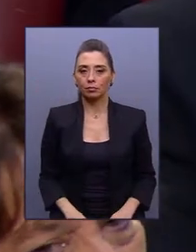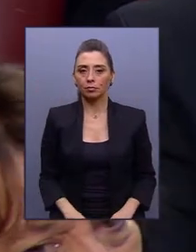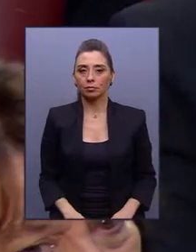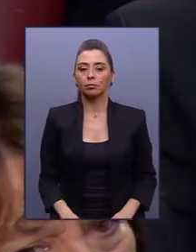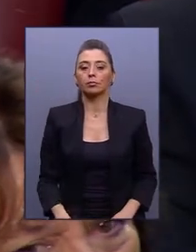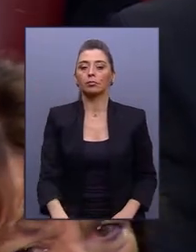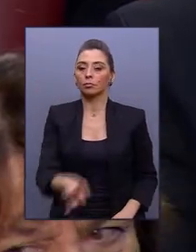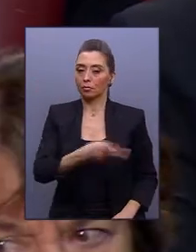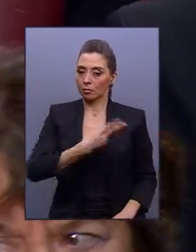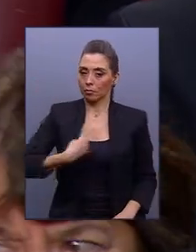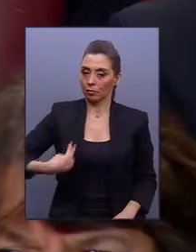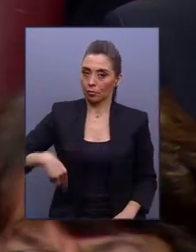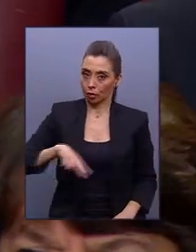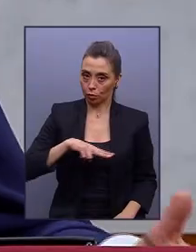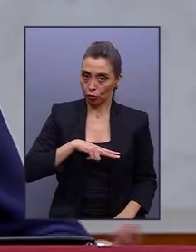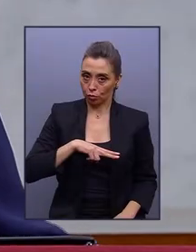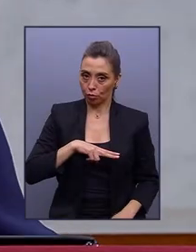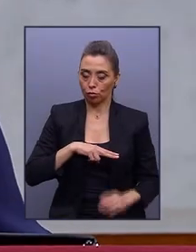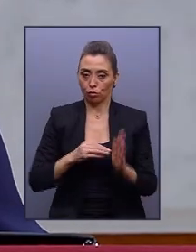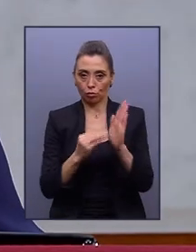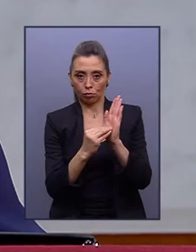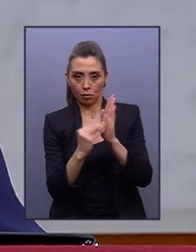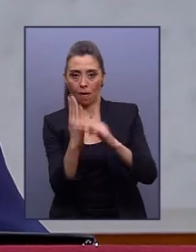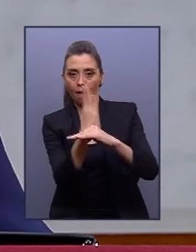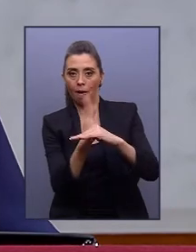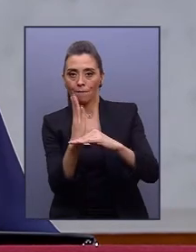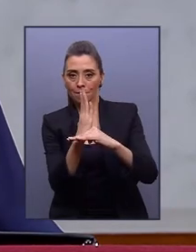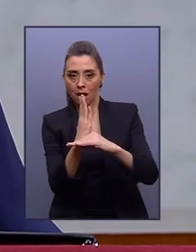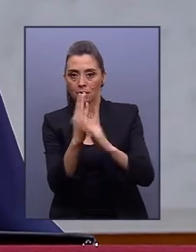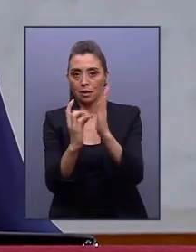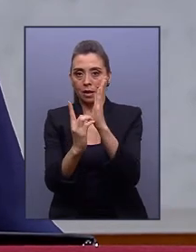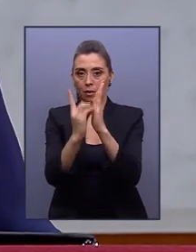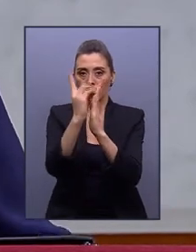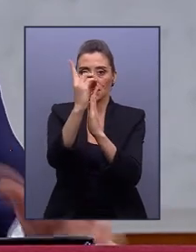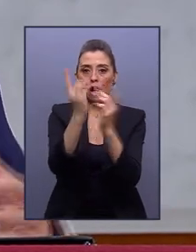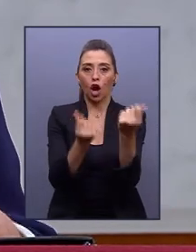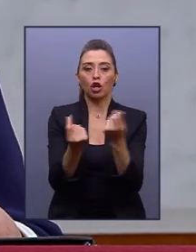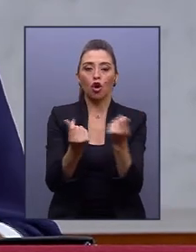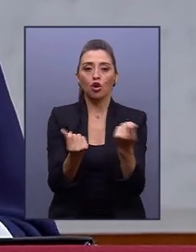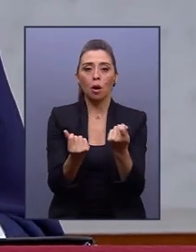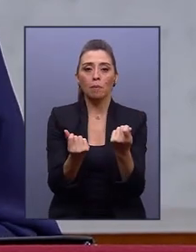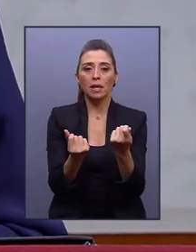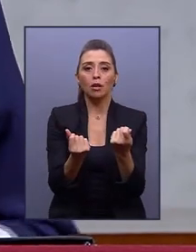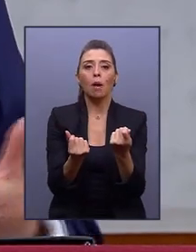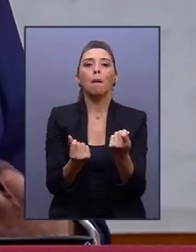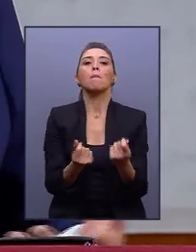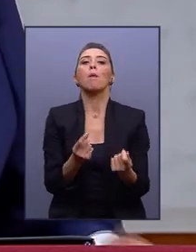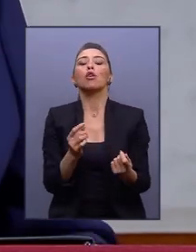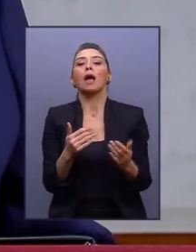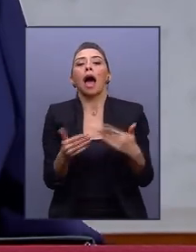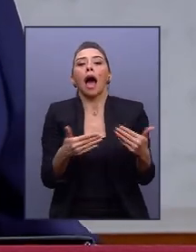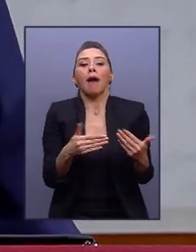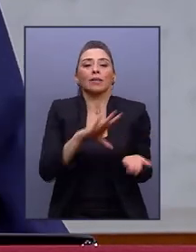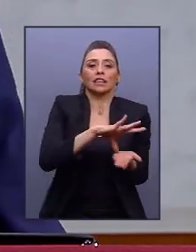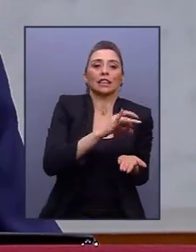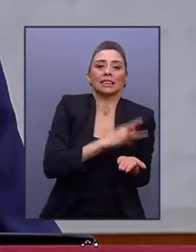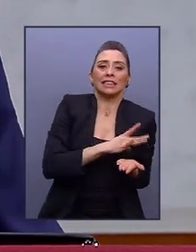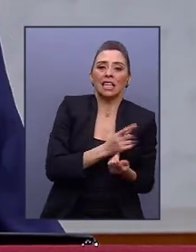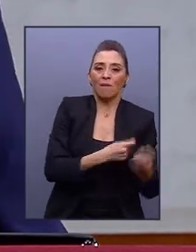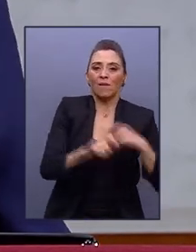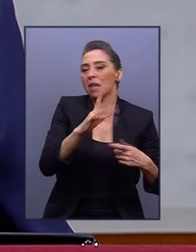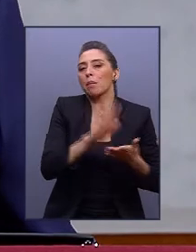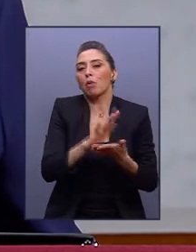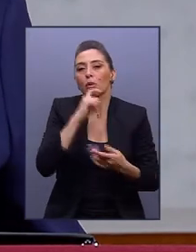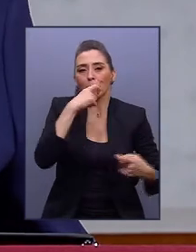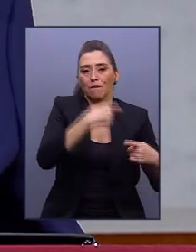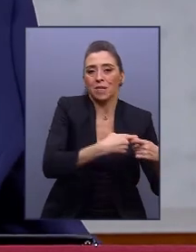Hemos puesto los cimientos para un desarrollo económico que no se base en la bonanza impredecible de una materia prima, sino